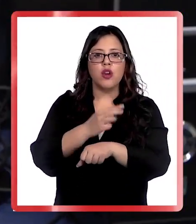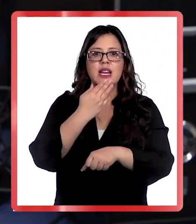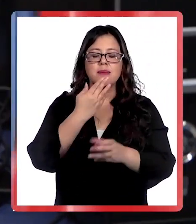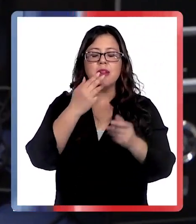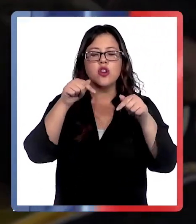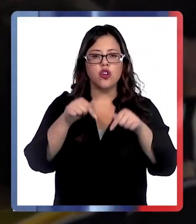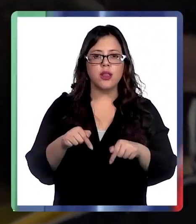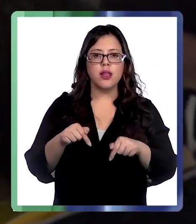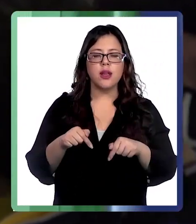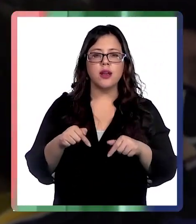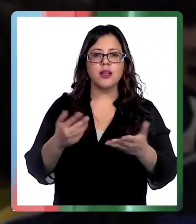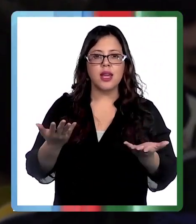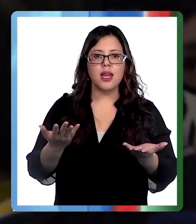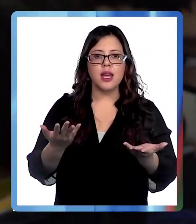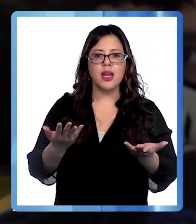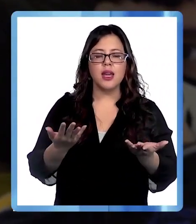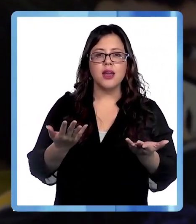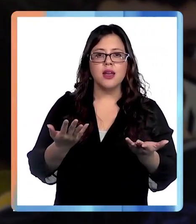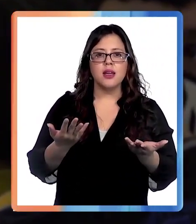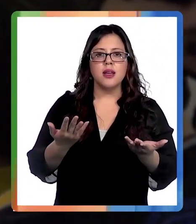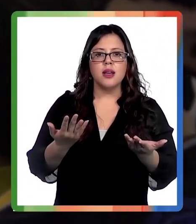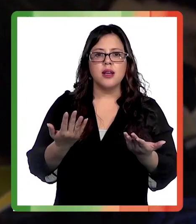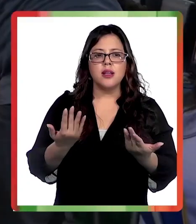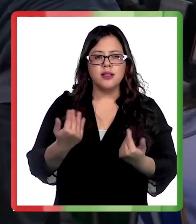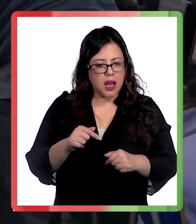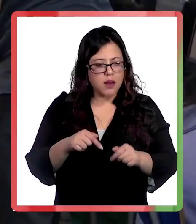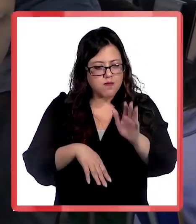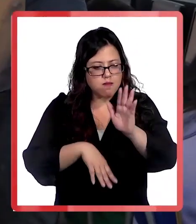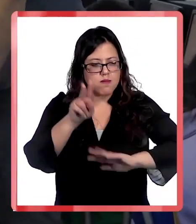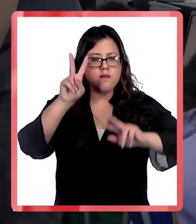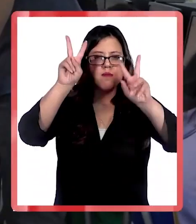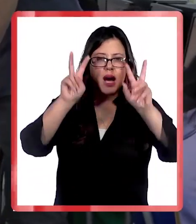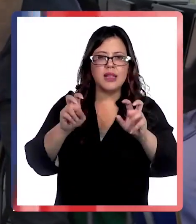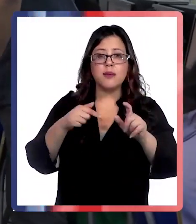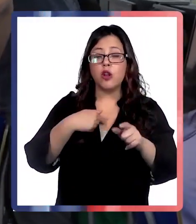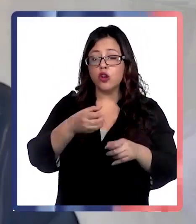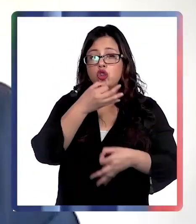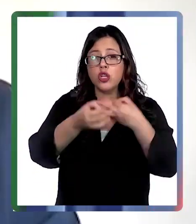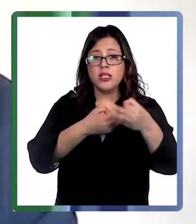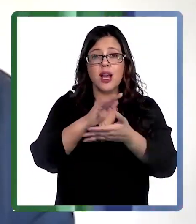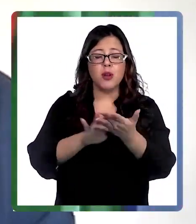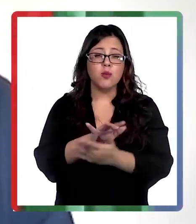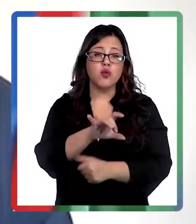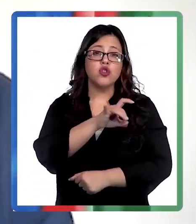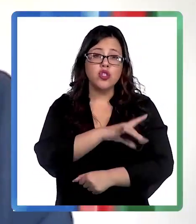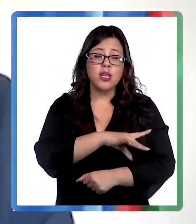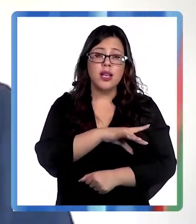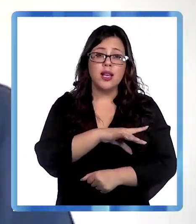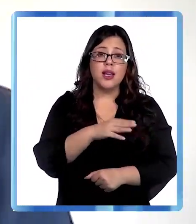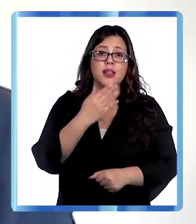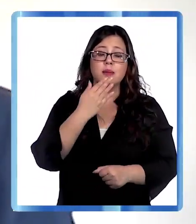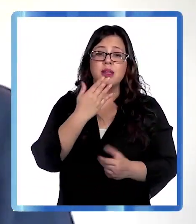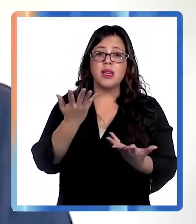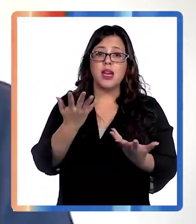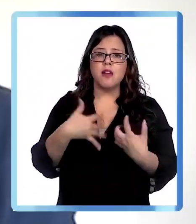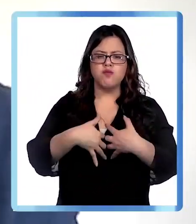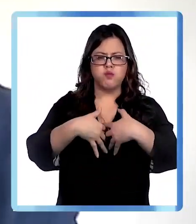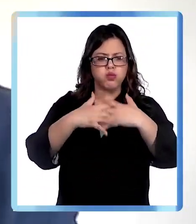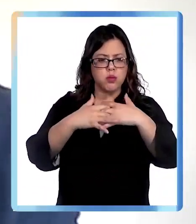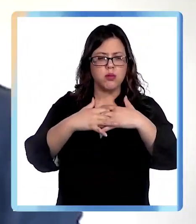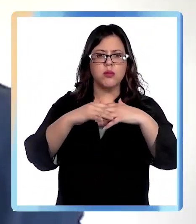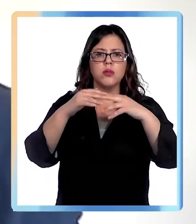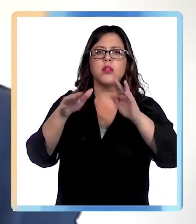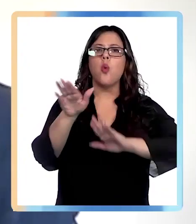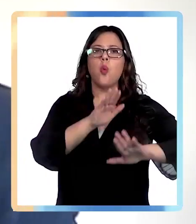que también hoy día los docentes, más temas, como yo te decía, en el caso de Chile también surge con mucha fuerza